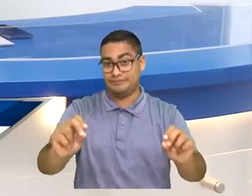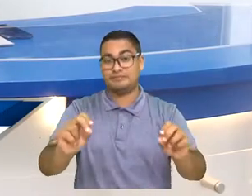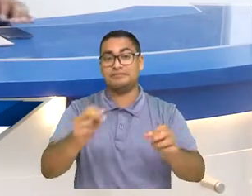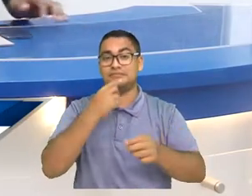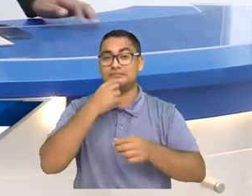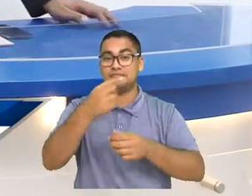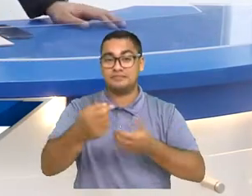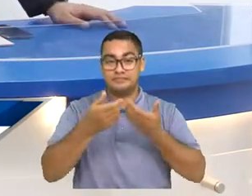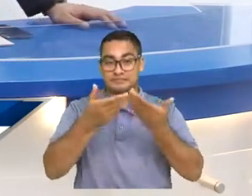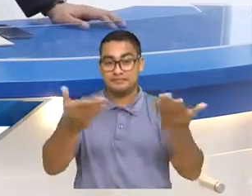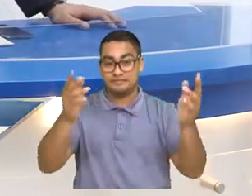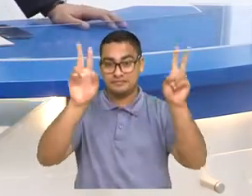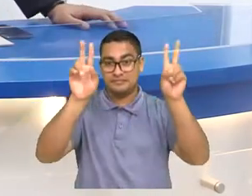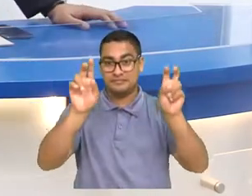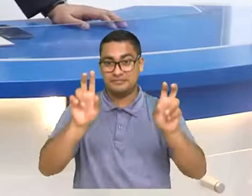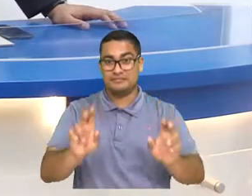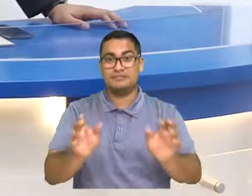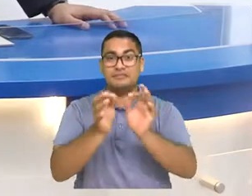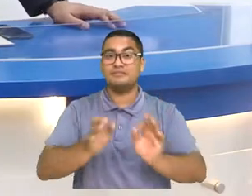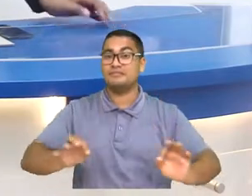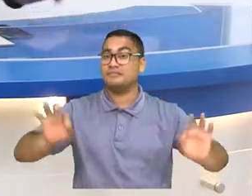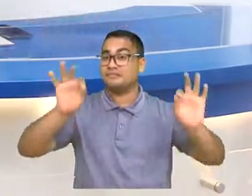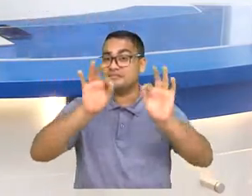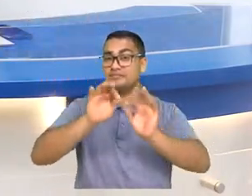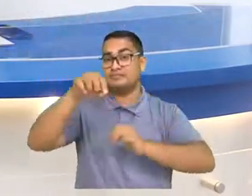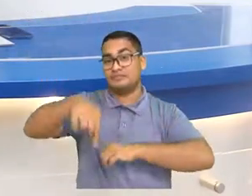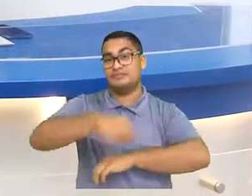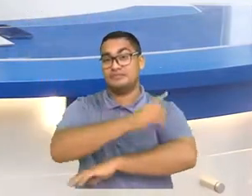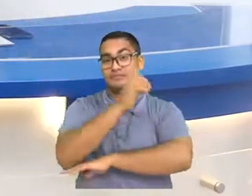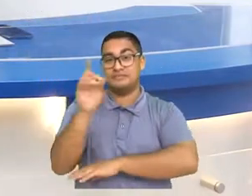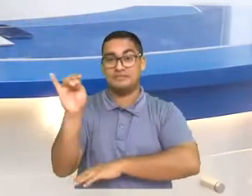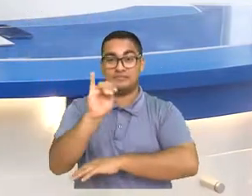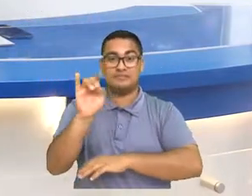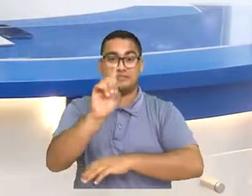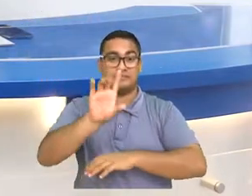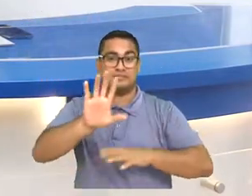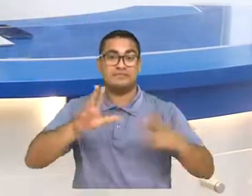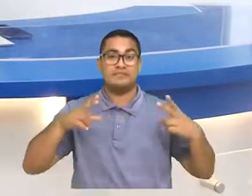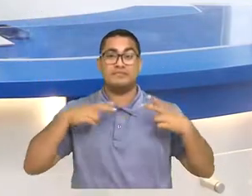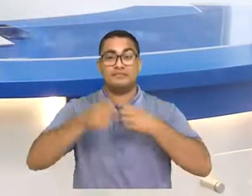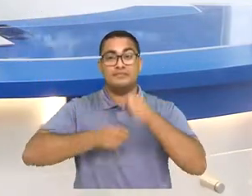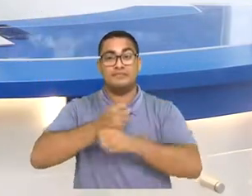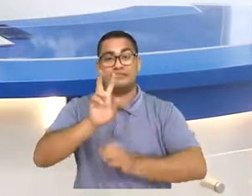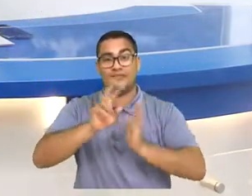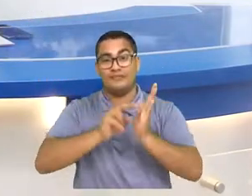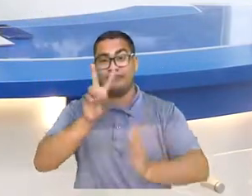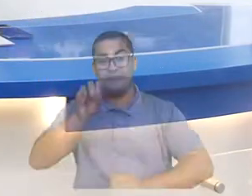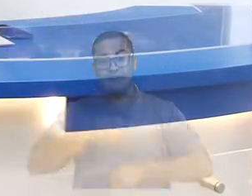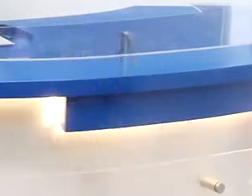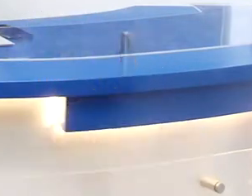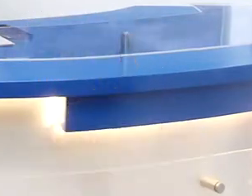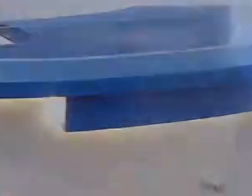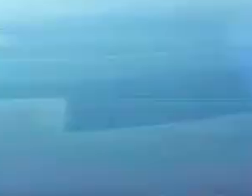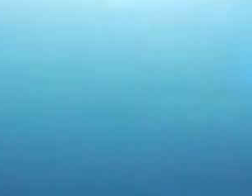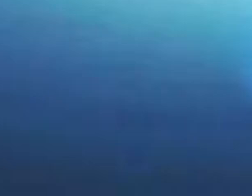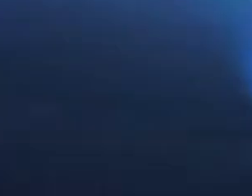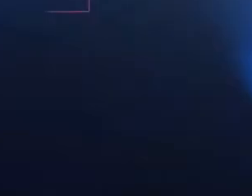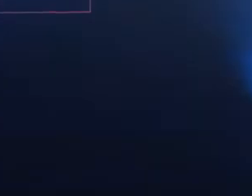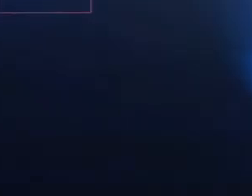les dejamos con nuestros titulares correspondientes a este miércoles 15 de abril del año 2020.